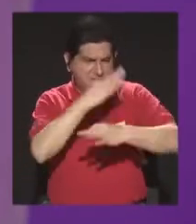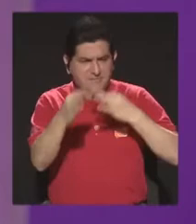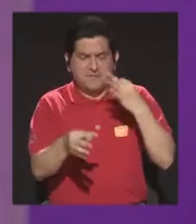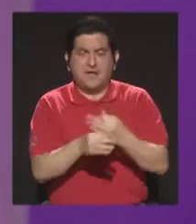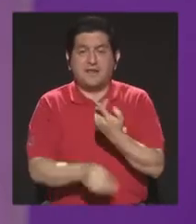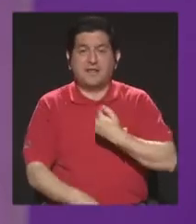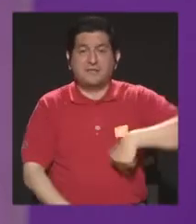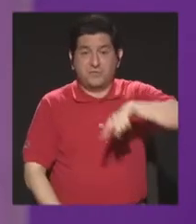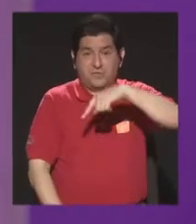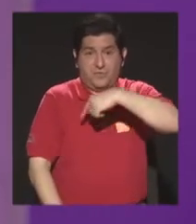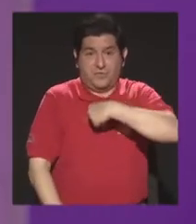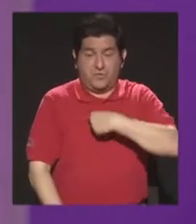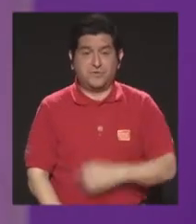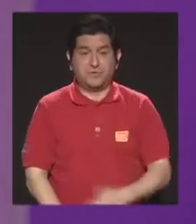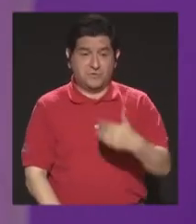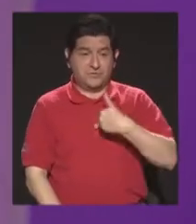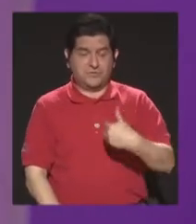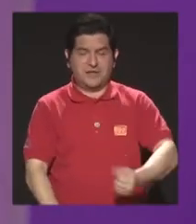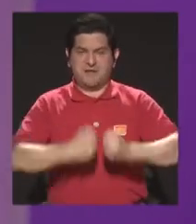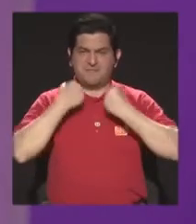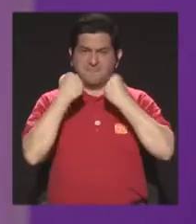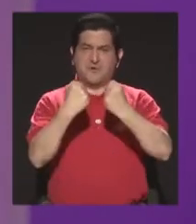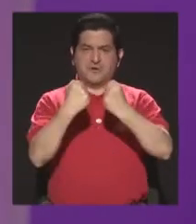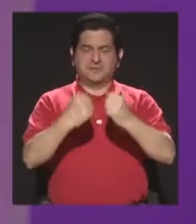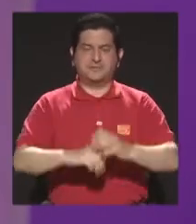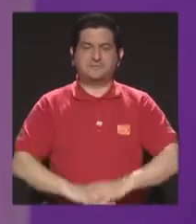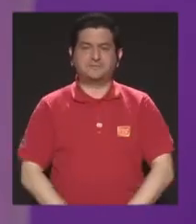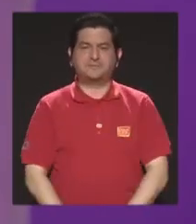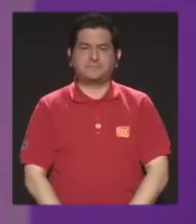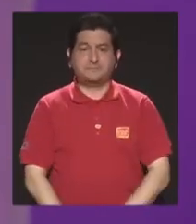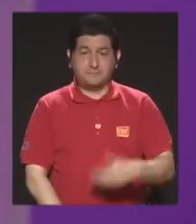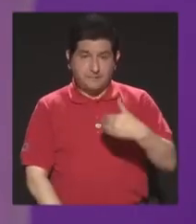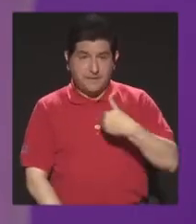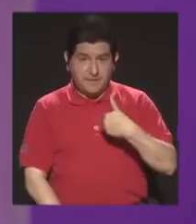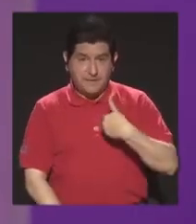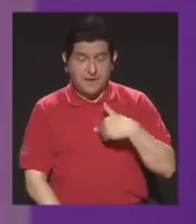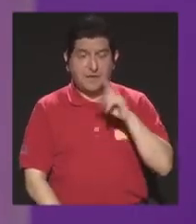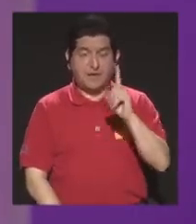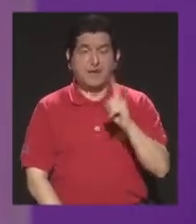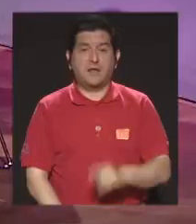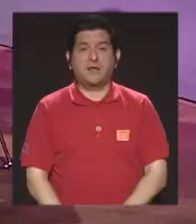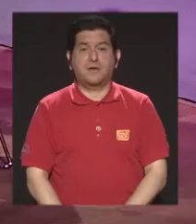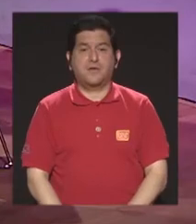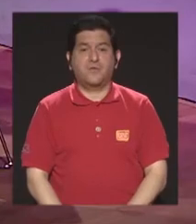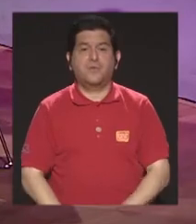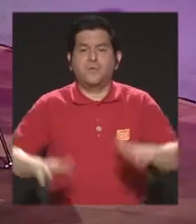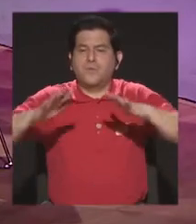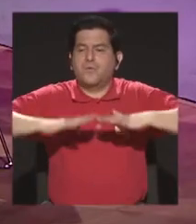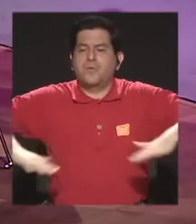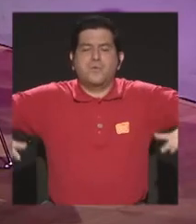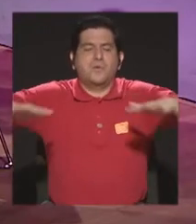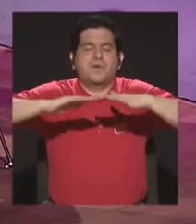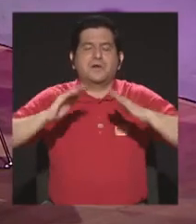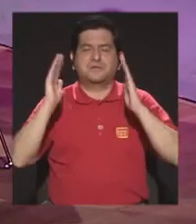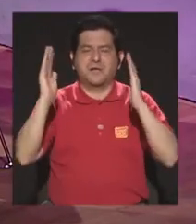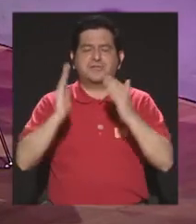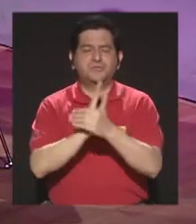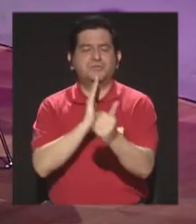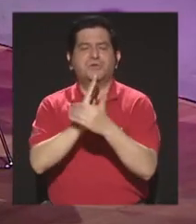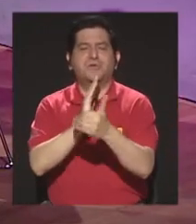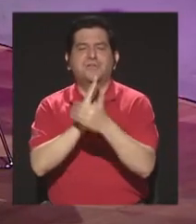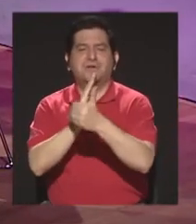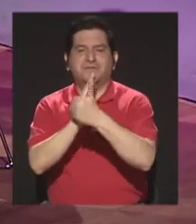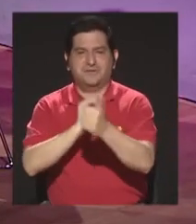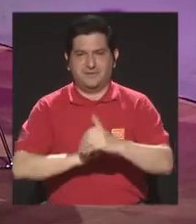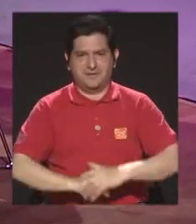es donde está nuestro fuerte. Que de verdad tenemos una piscina grandísima de habilidades y